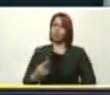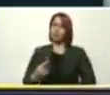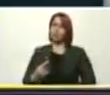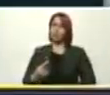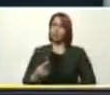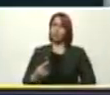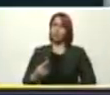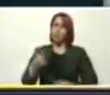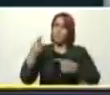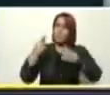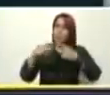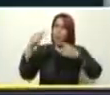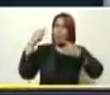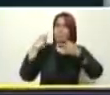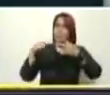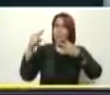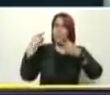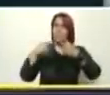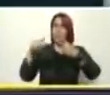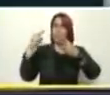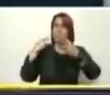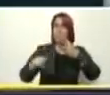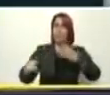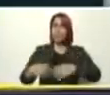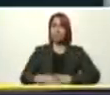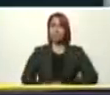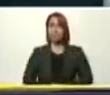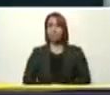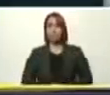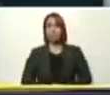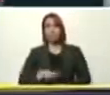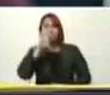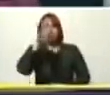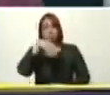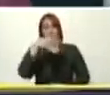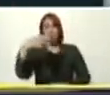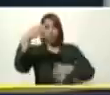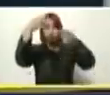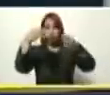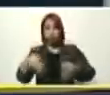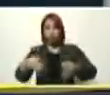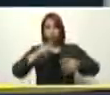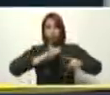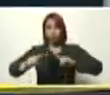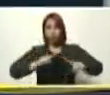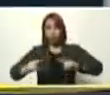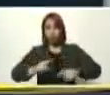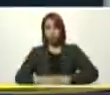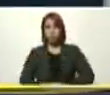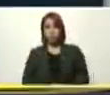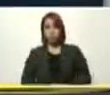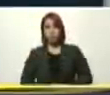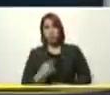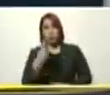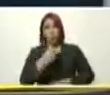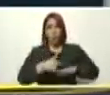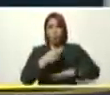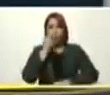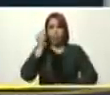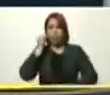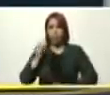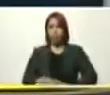tal, tal y tal. La agenda concreta de acción. Un gobernador, una